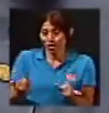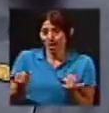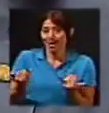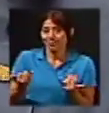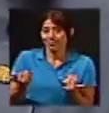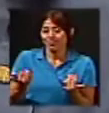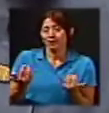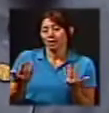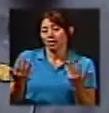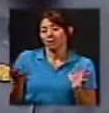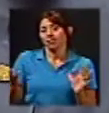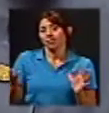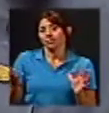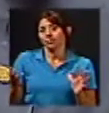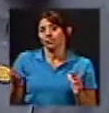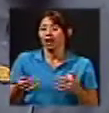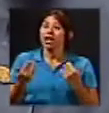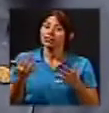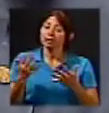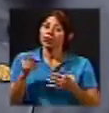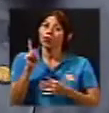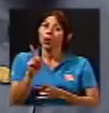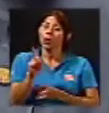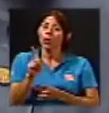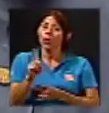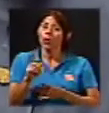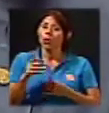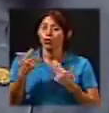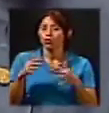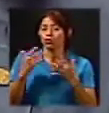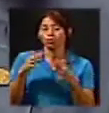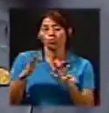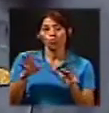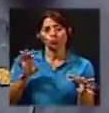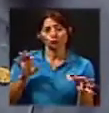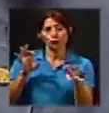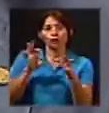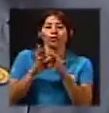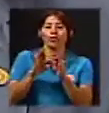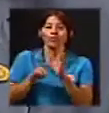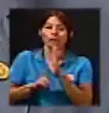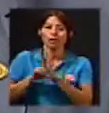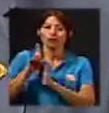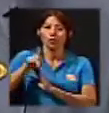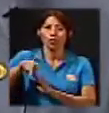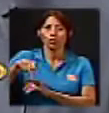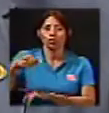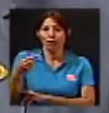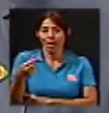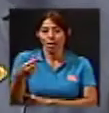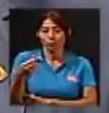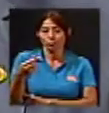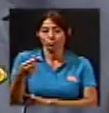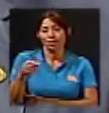y ha sido un referente en lo que ha sido el desarrollo del posgrado, como es la maestría en